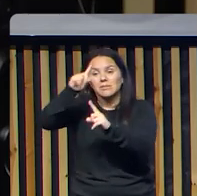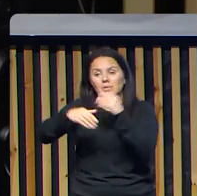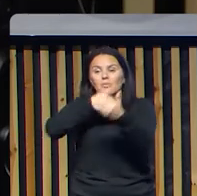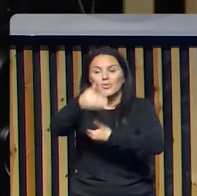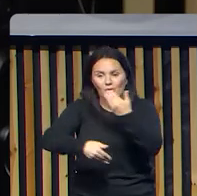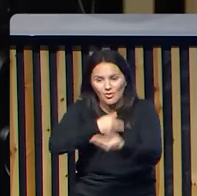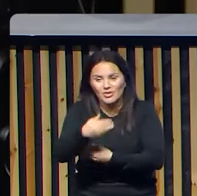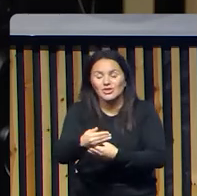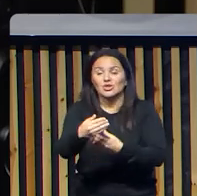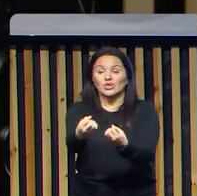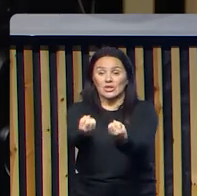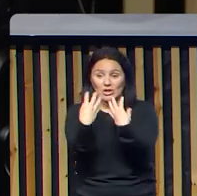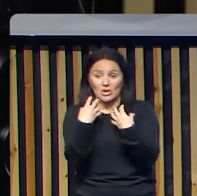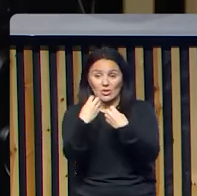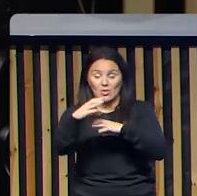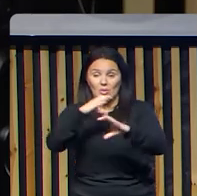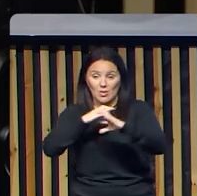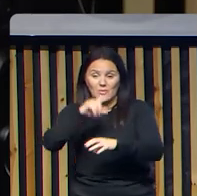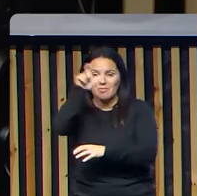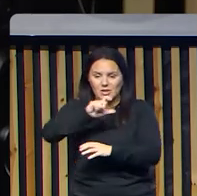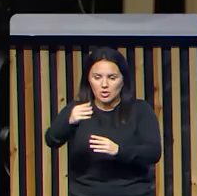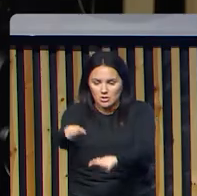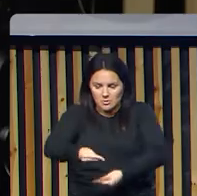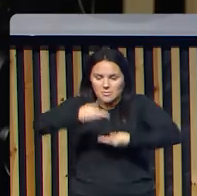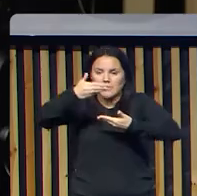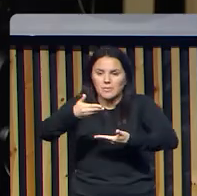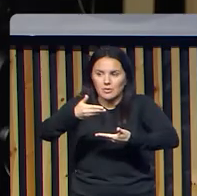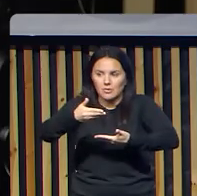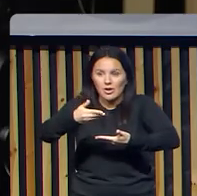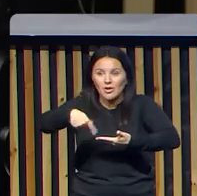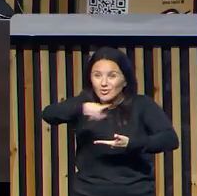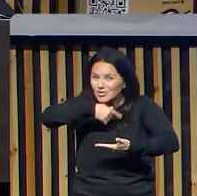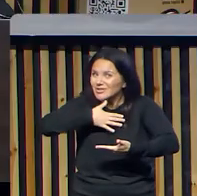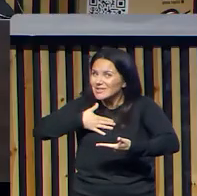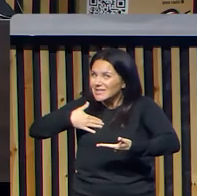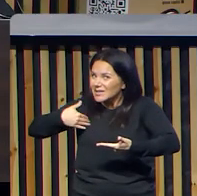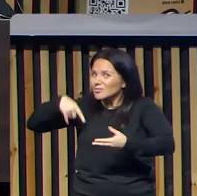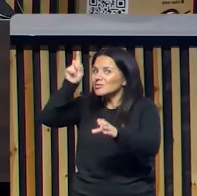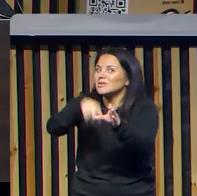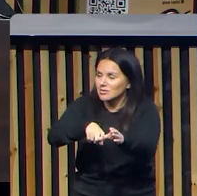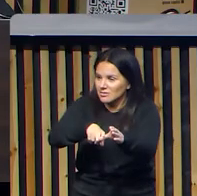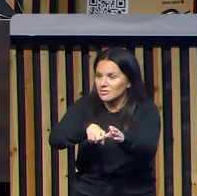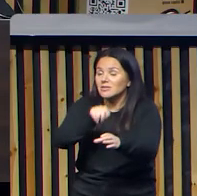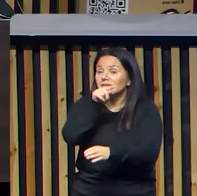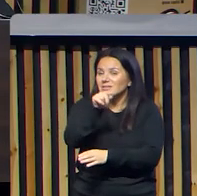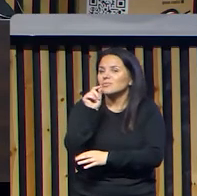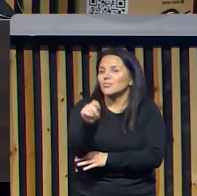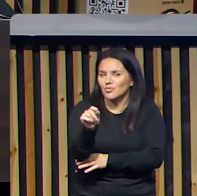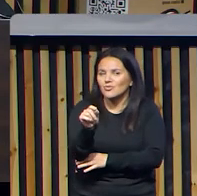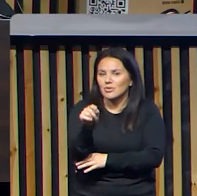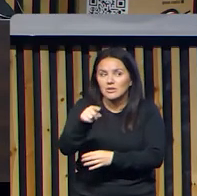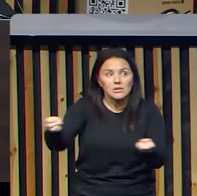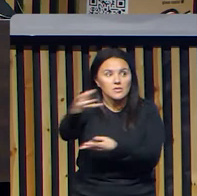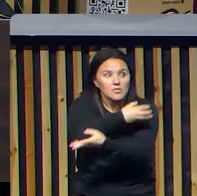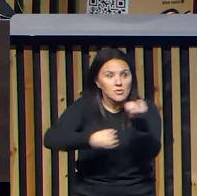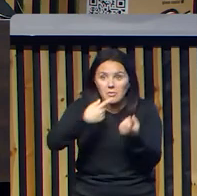los procesos de comunicación que tengan como destinatarias a las personas queremos participar y yo creo que este punto en este como en este